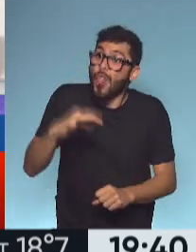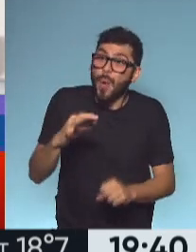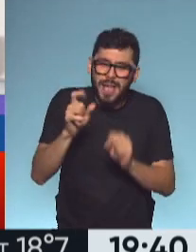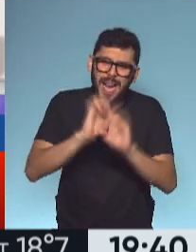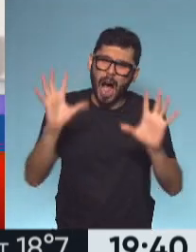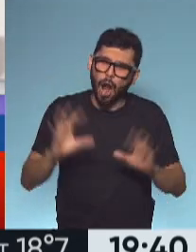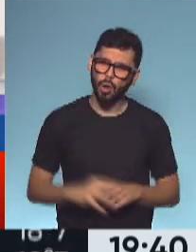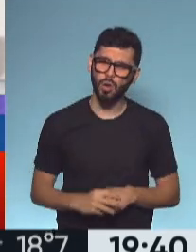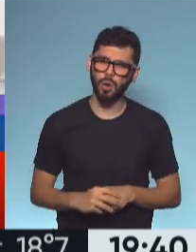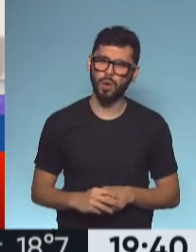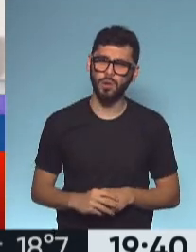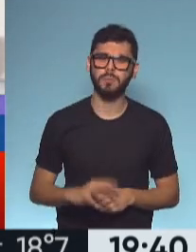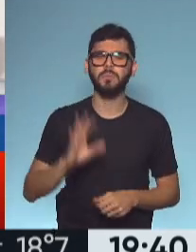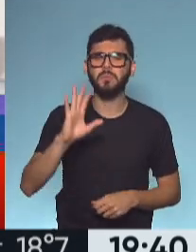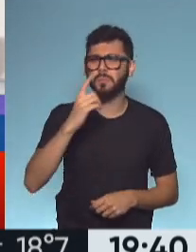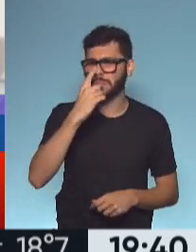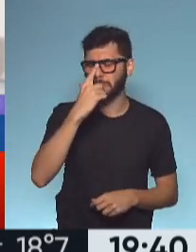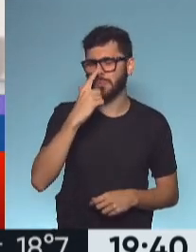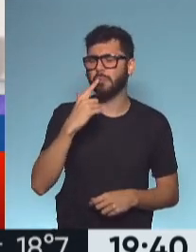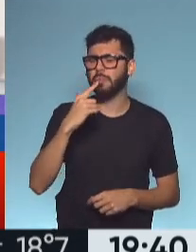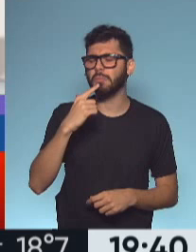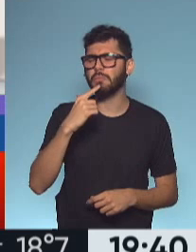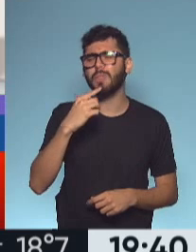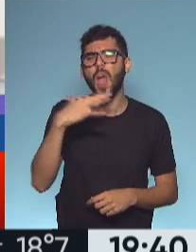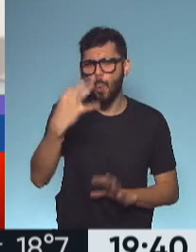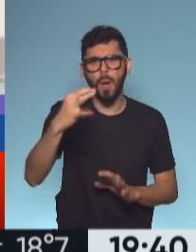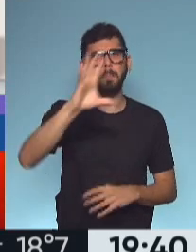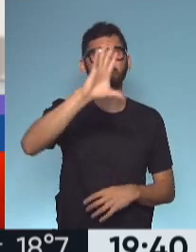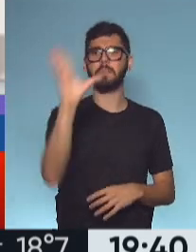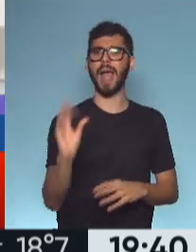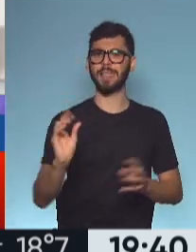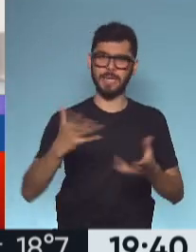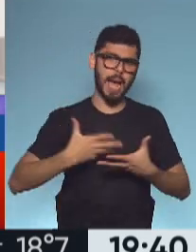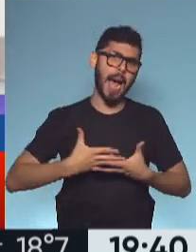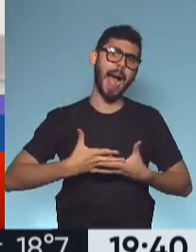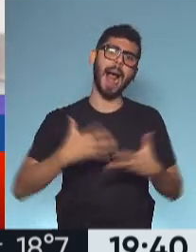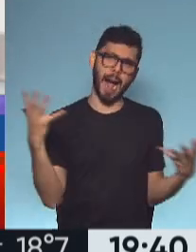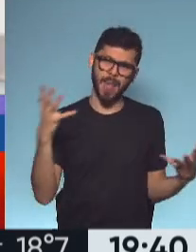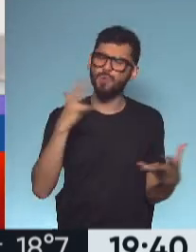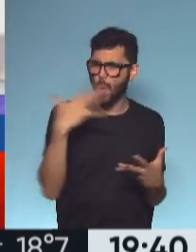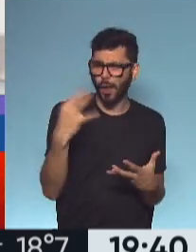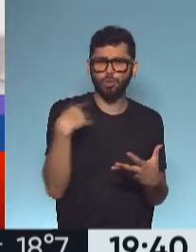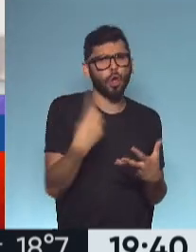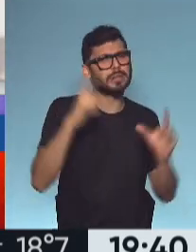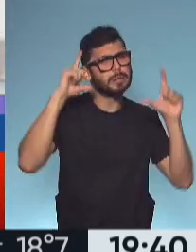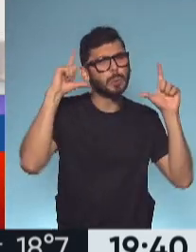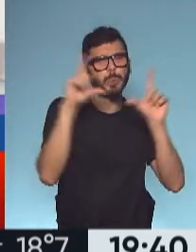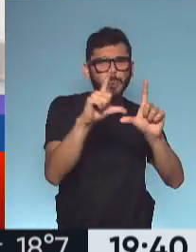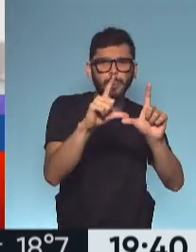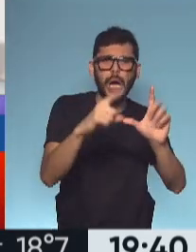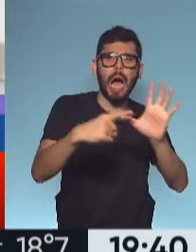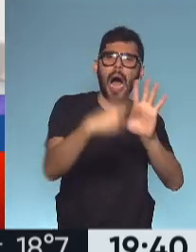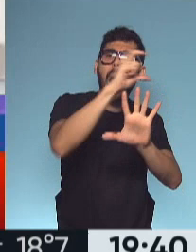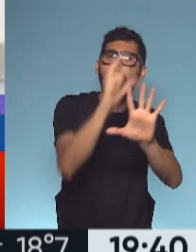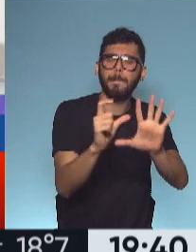Ministro, es cierto que el país es amplio, es vasto, que nos quedamos mucho con la región metropolitana. Sucede que